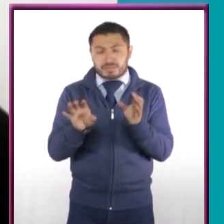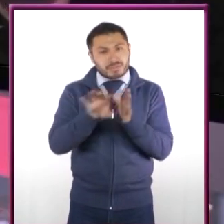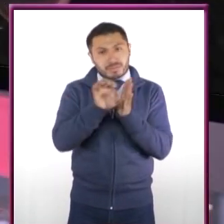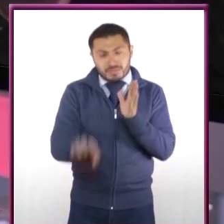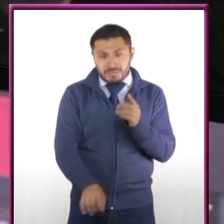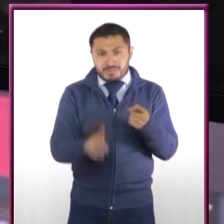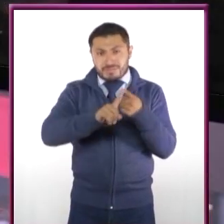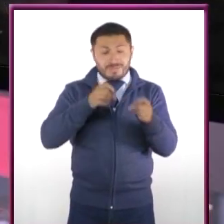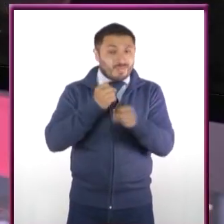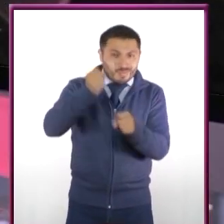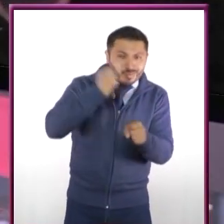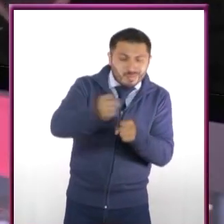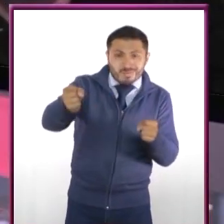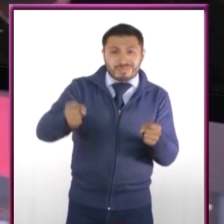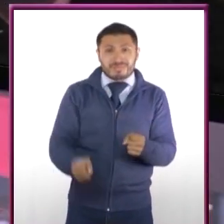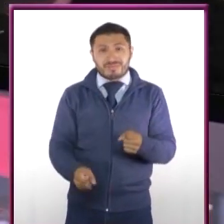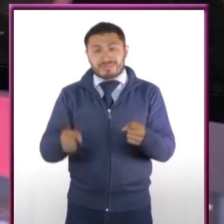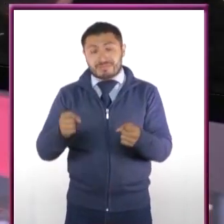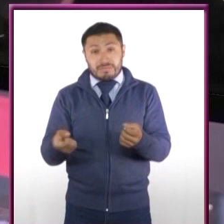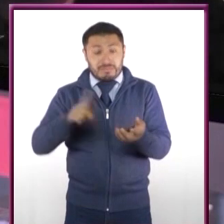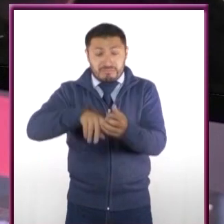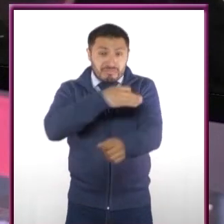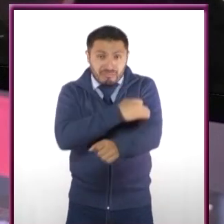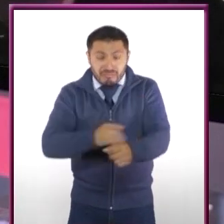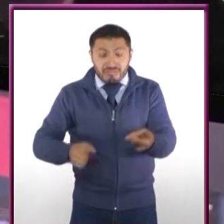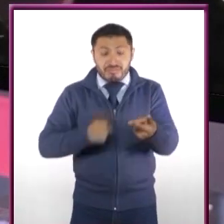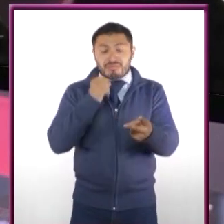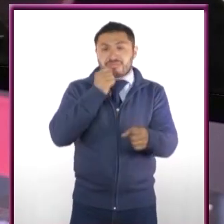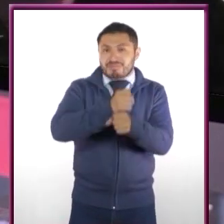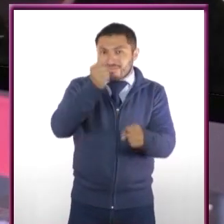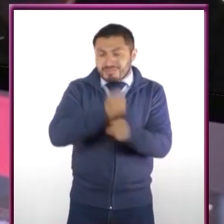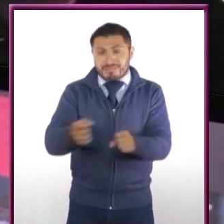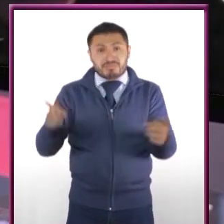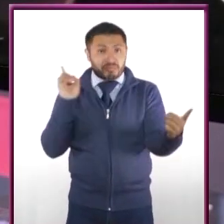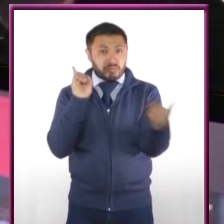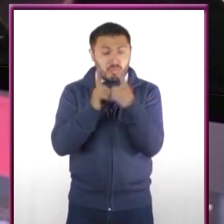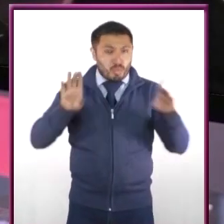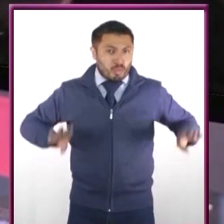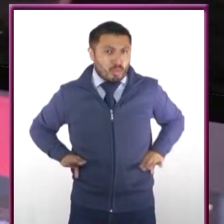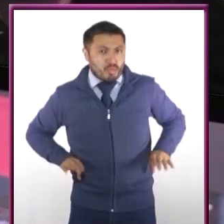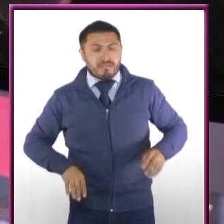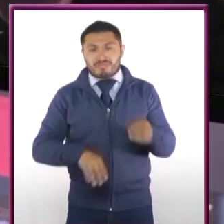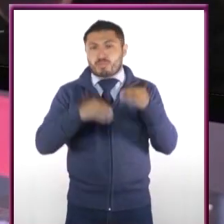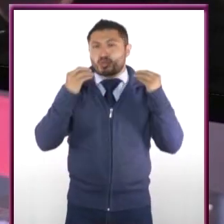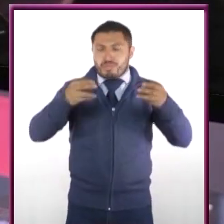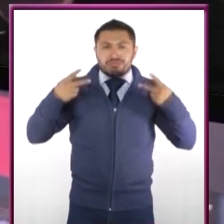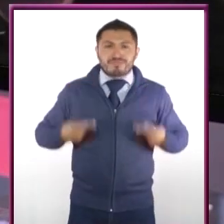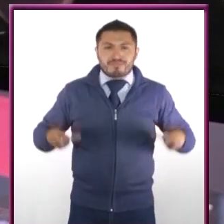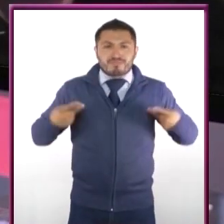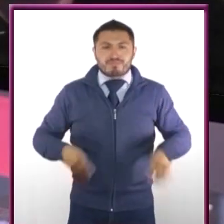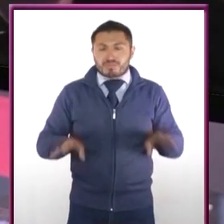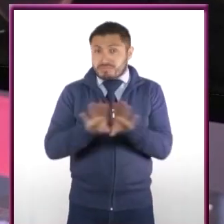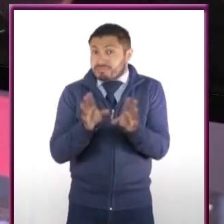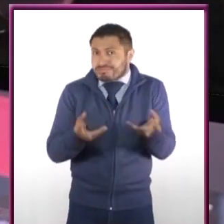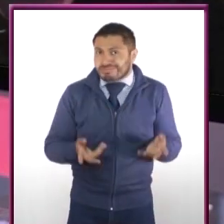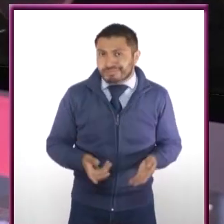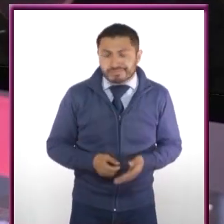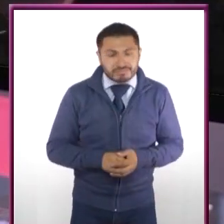temas de la violencia, que son violencia familiar, violencias en las parejas, muchas personas